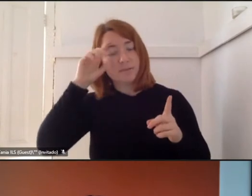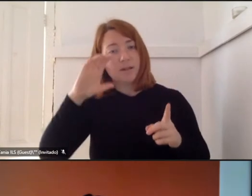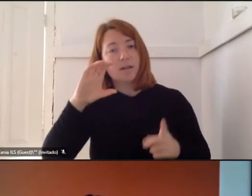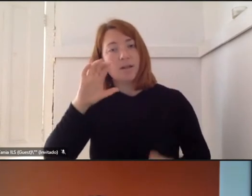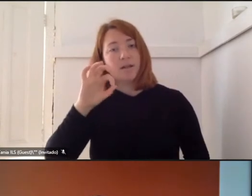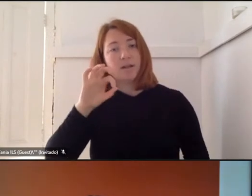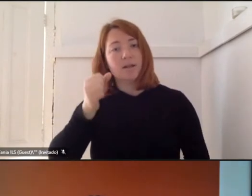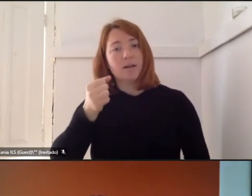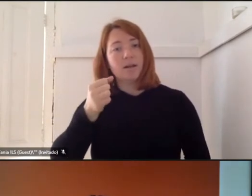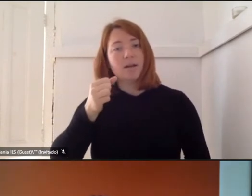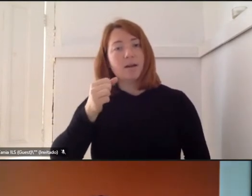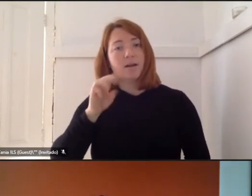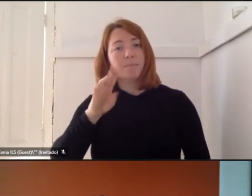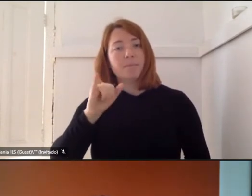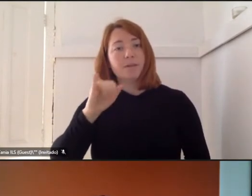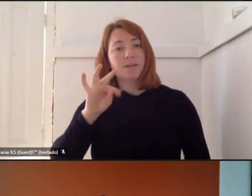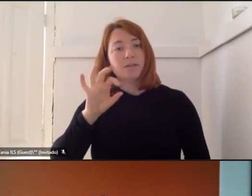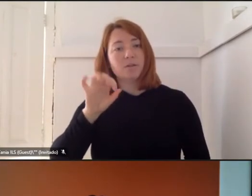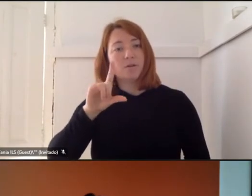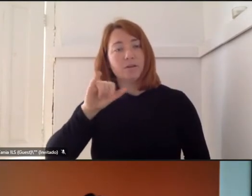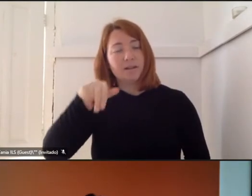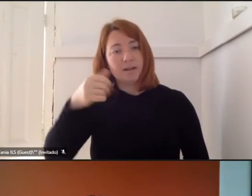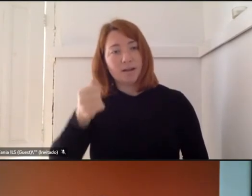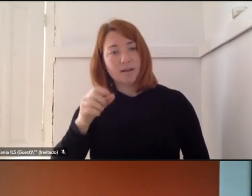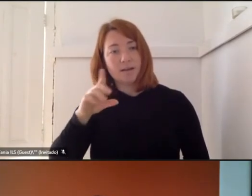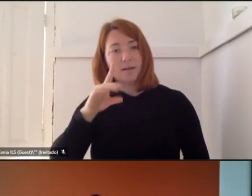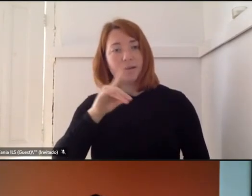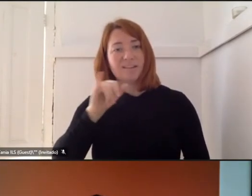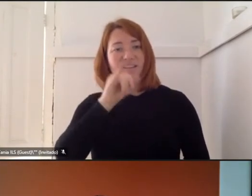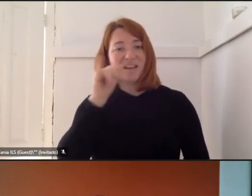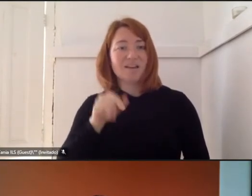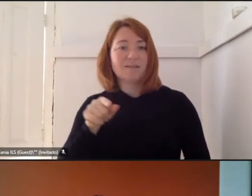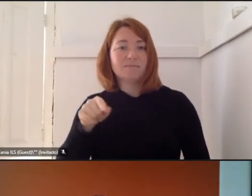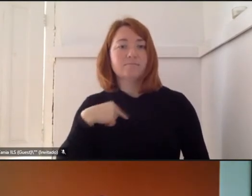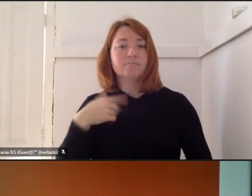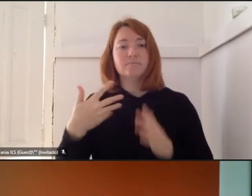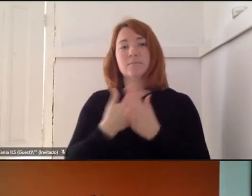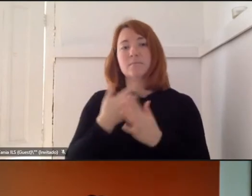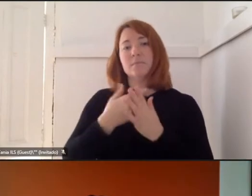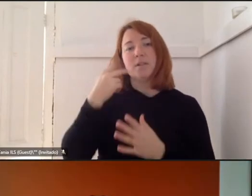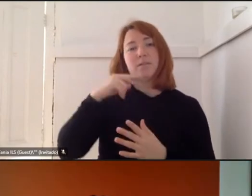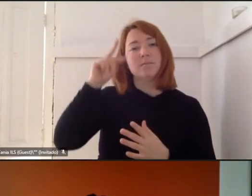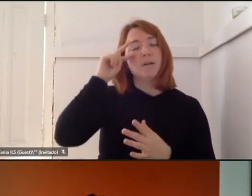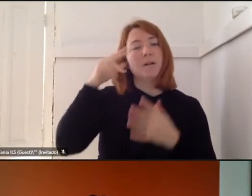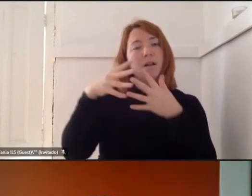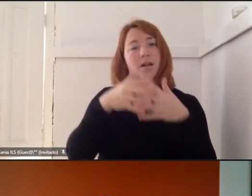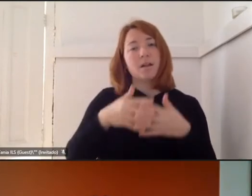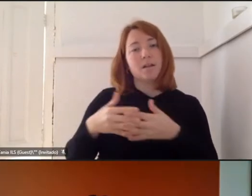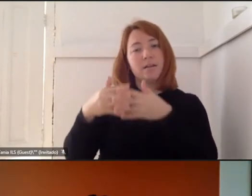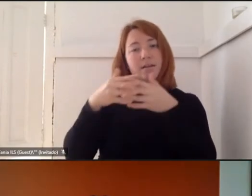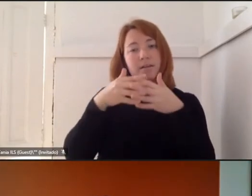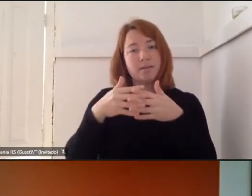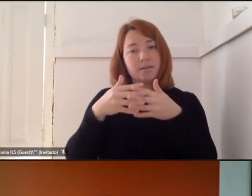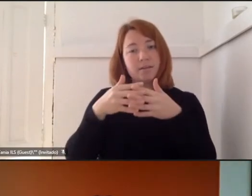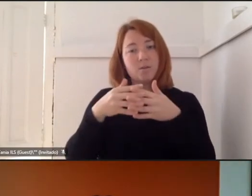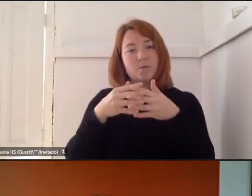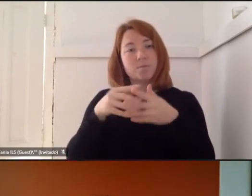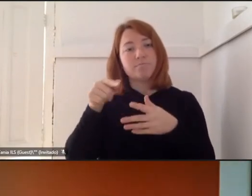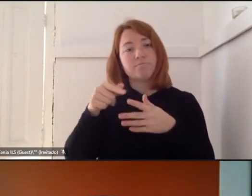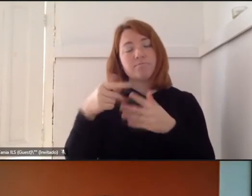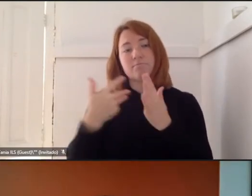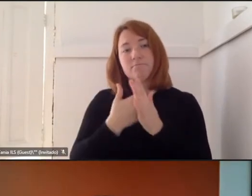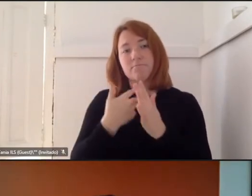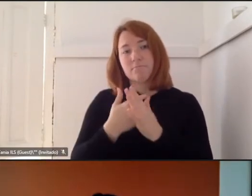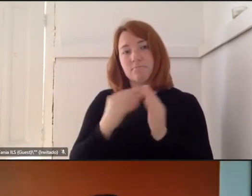Universidad de Valencia, nos hablaba de experiencias que hay en Estados Unidos, en el Carnegie Mellon, etcétera, y experiencias